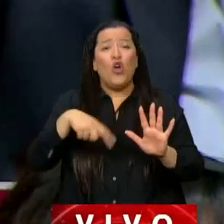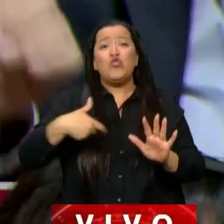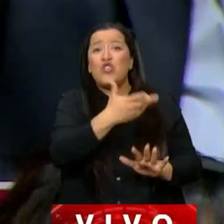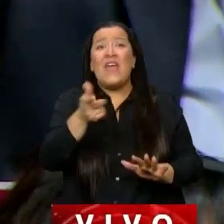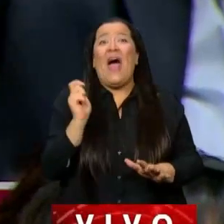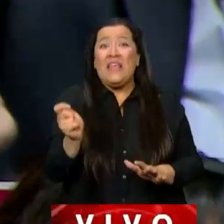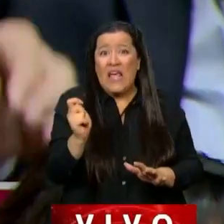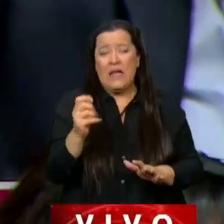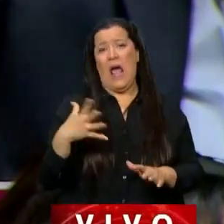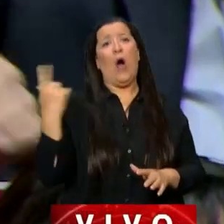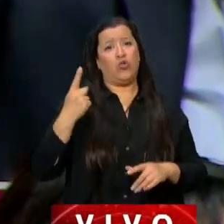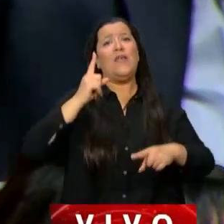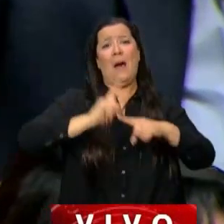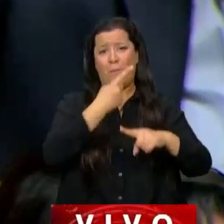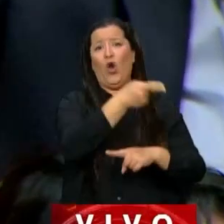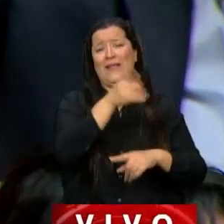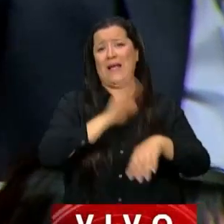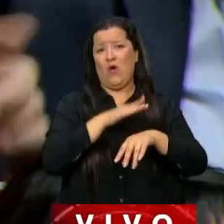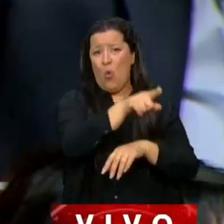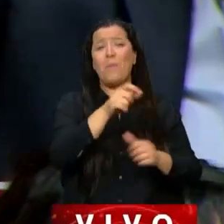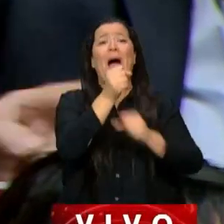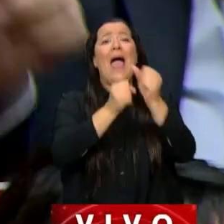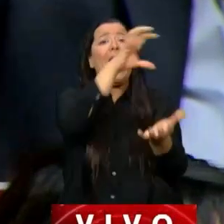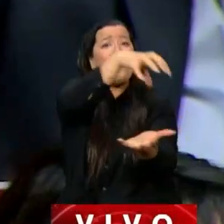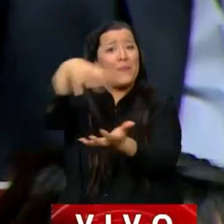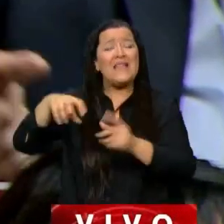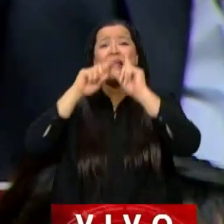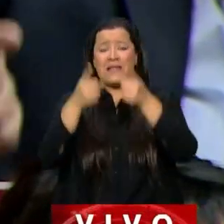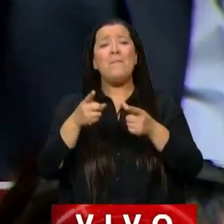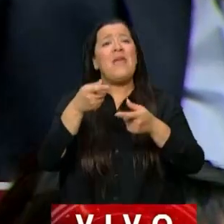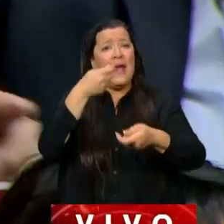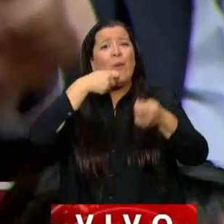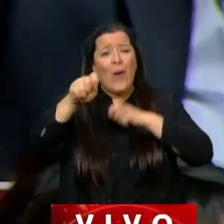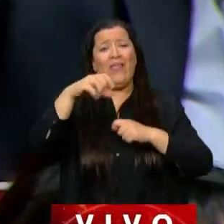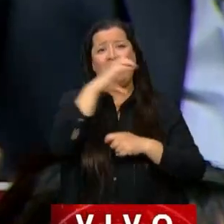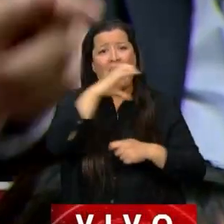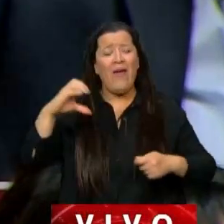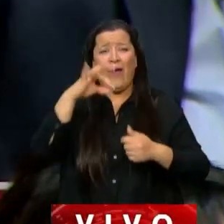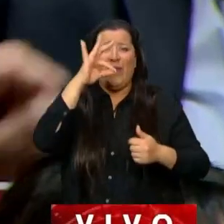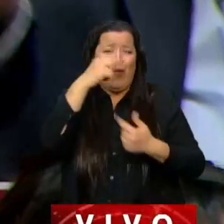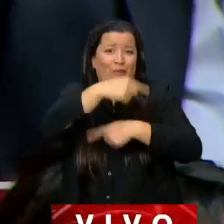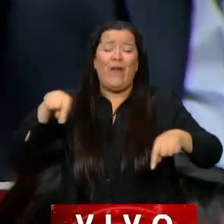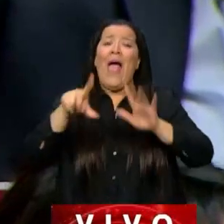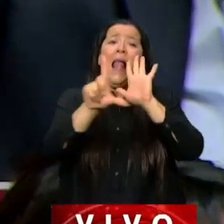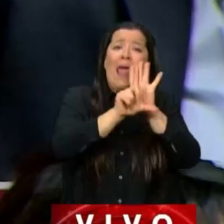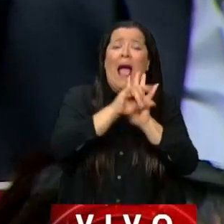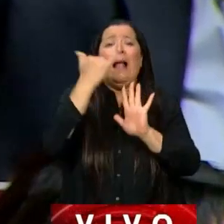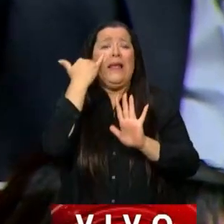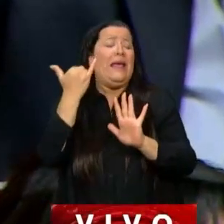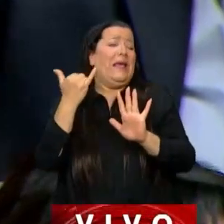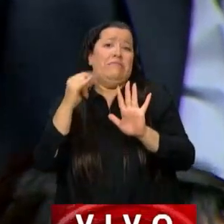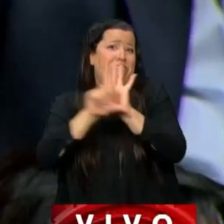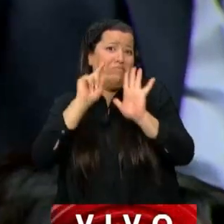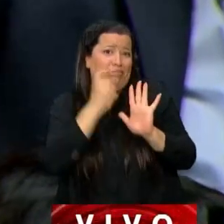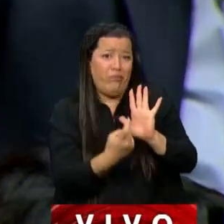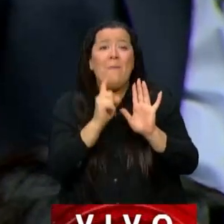las autoridades políticas, son los empresarios y son los traficantes legales e ilegales de todas las sustancias que